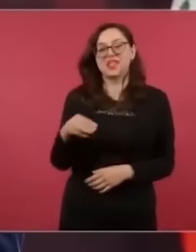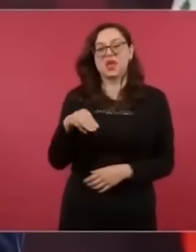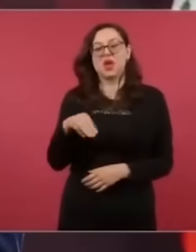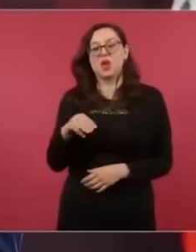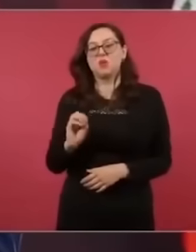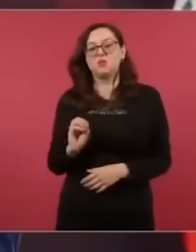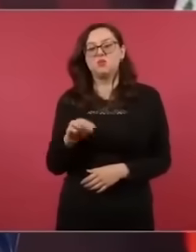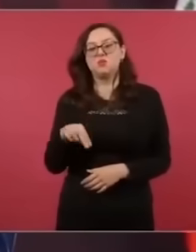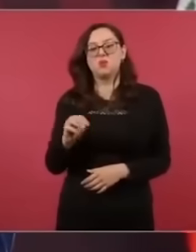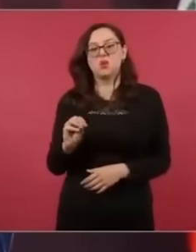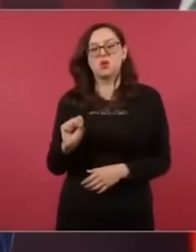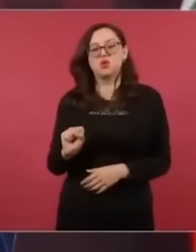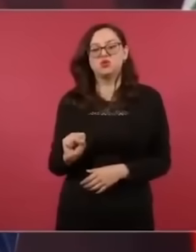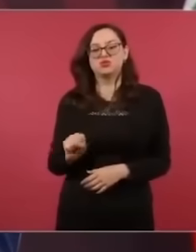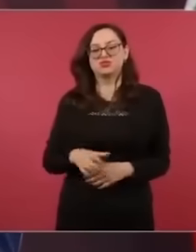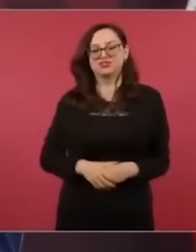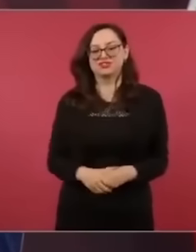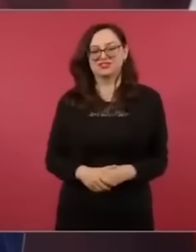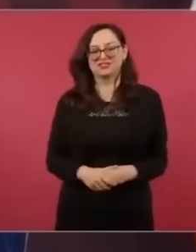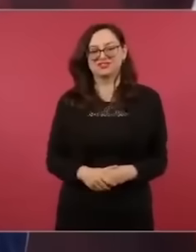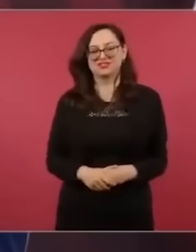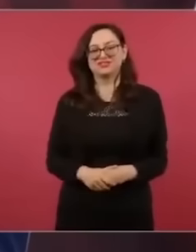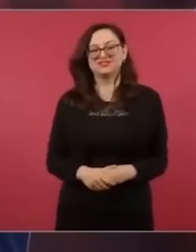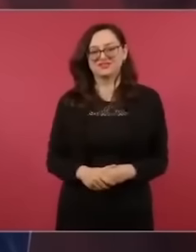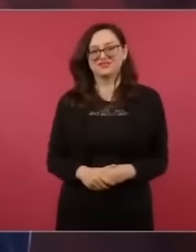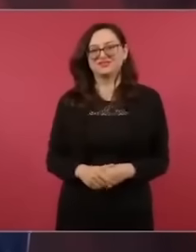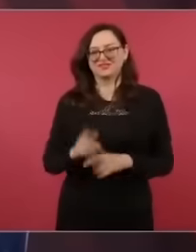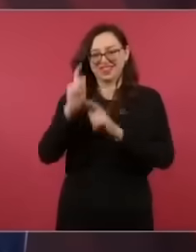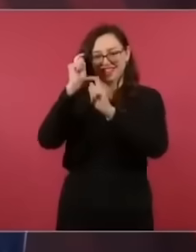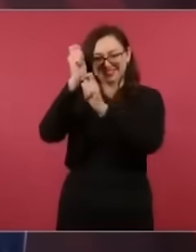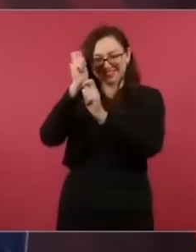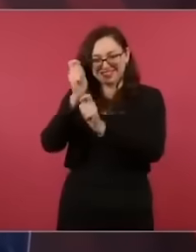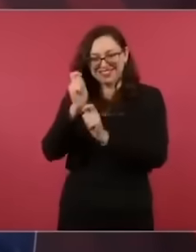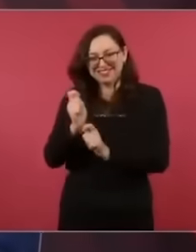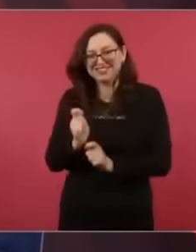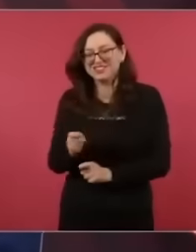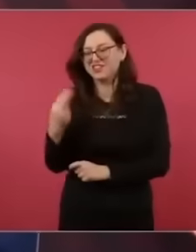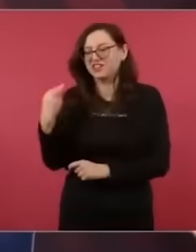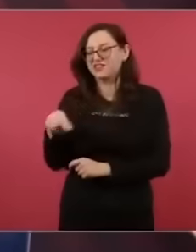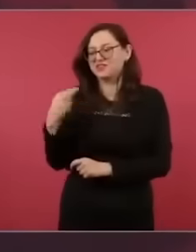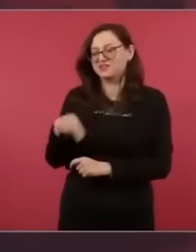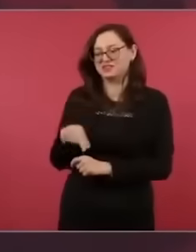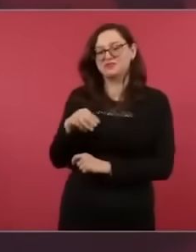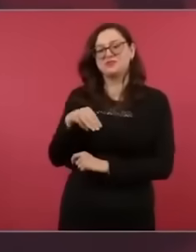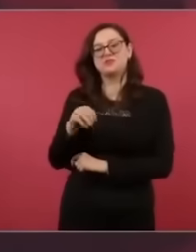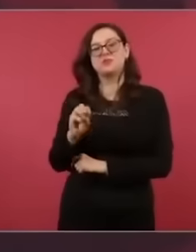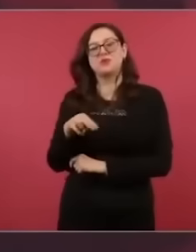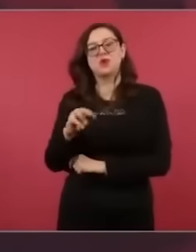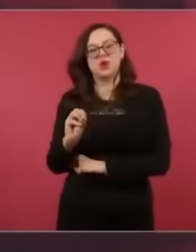en el norte. Ya les platiqué que una vez andaba yo buscando